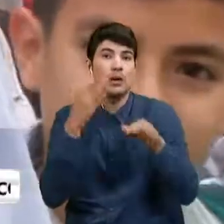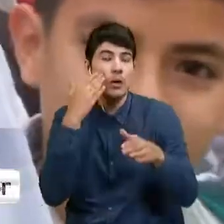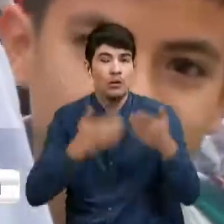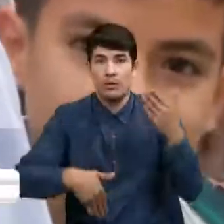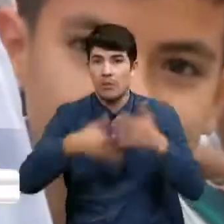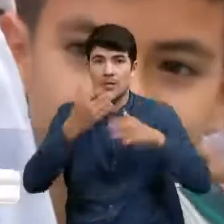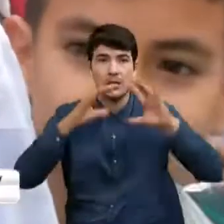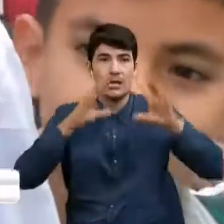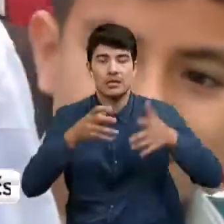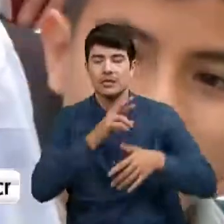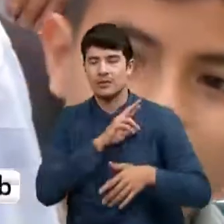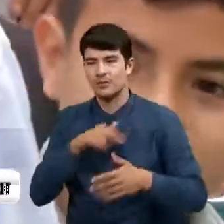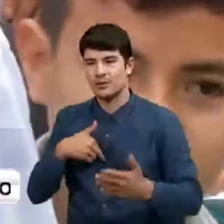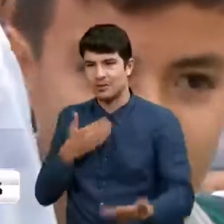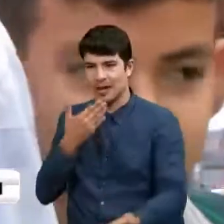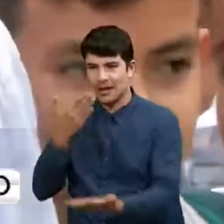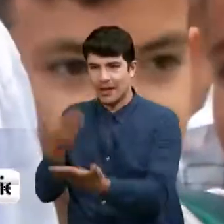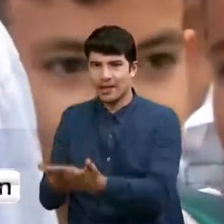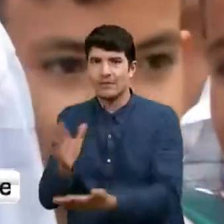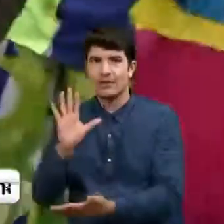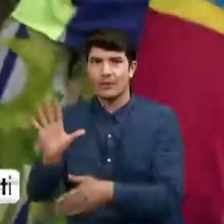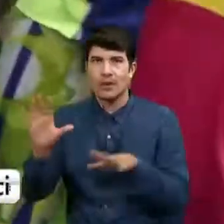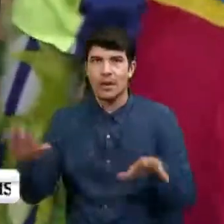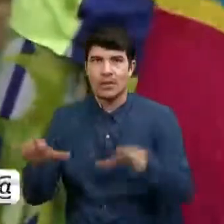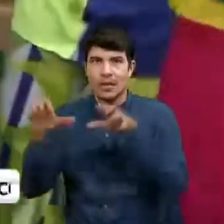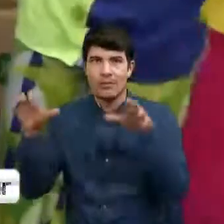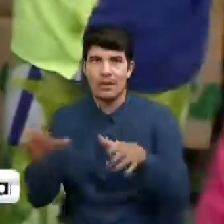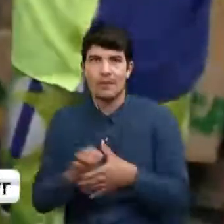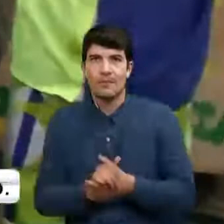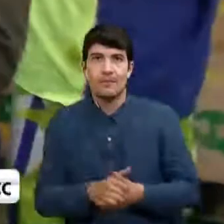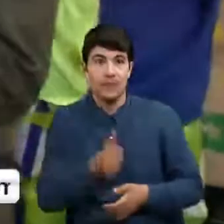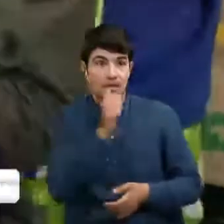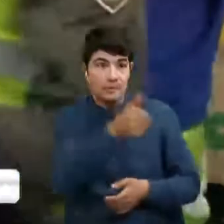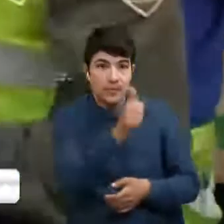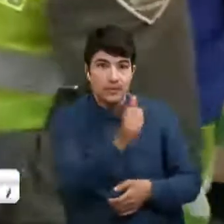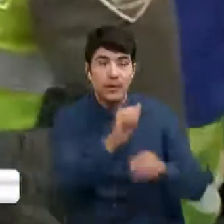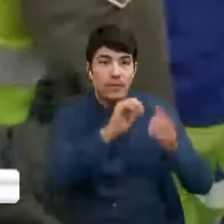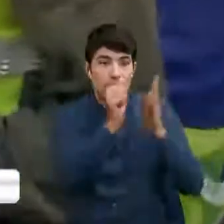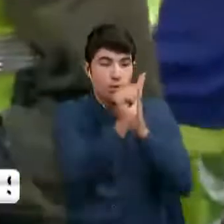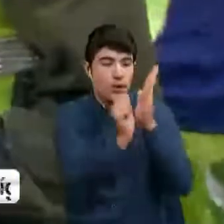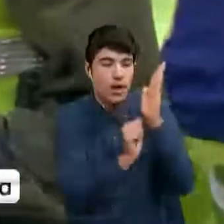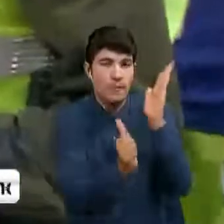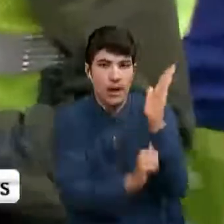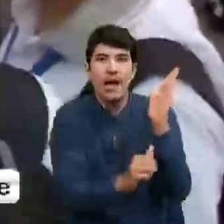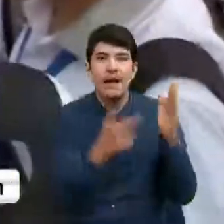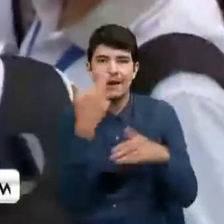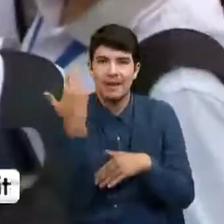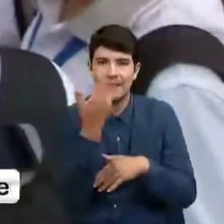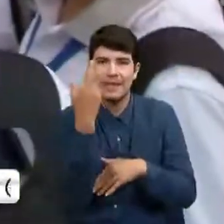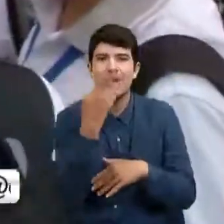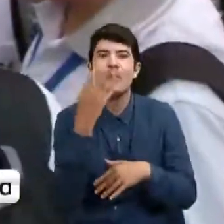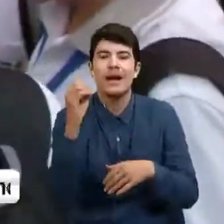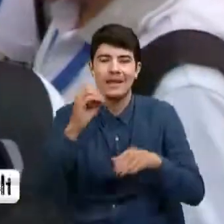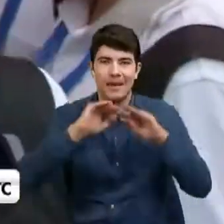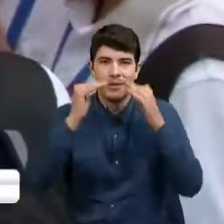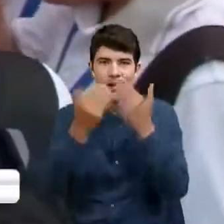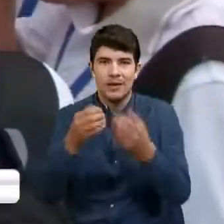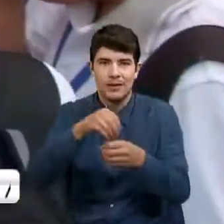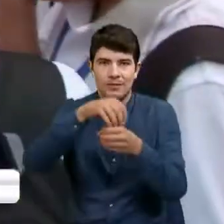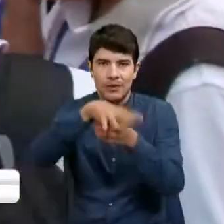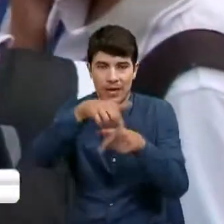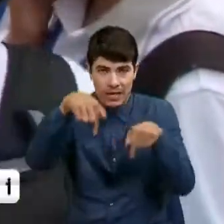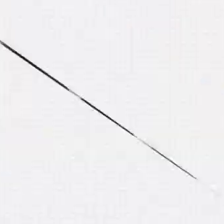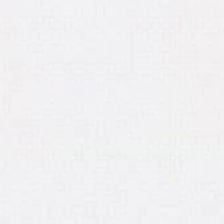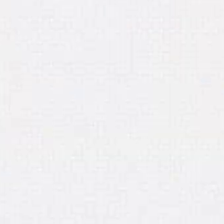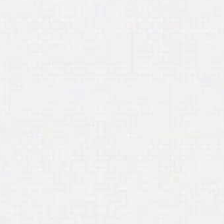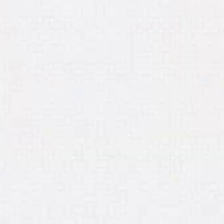y agradecemos por esta actividad el mismo programa será aplicado en 40 colegios públicos de bucaramanga